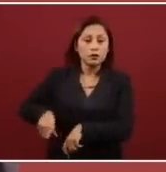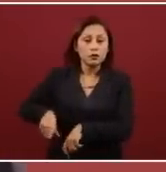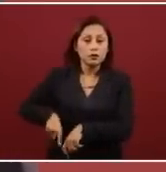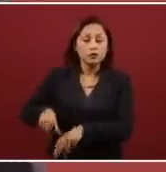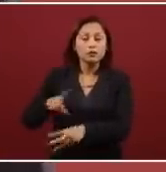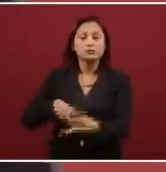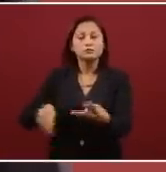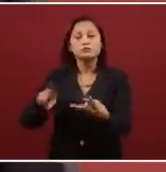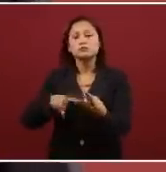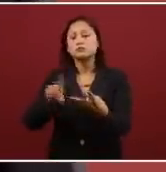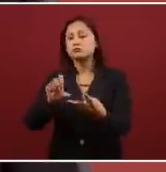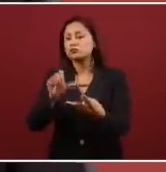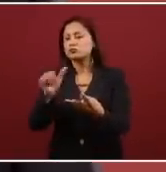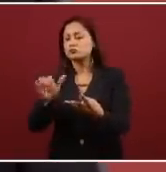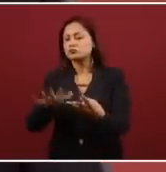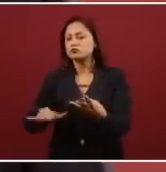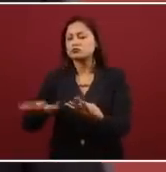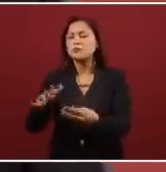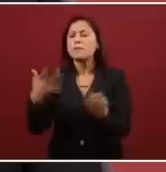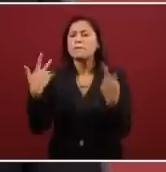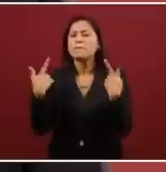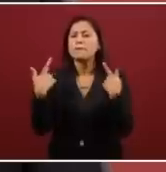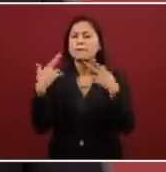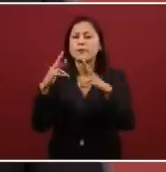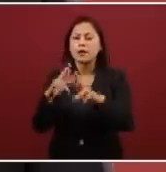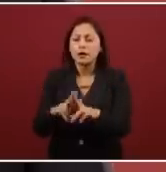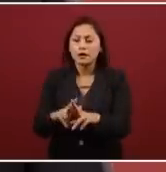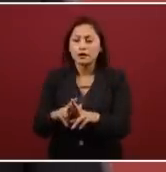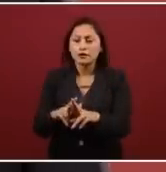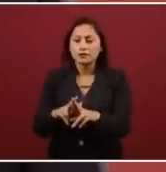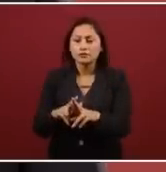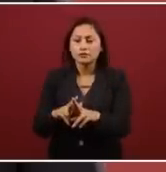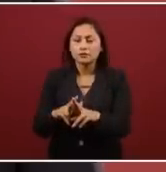cuántos realmente existen